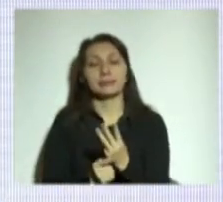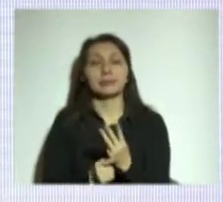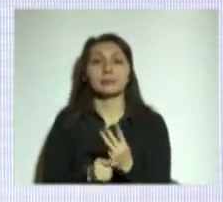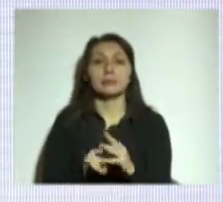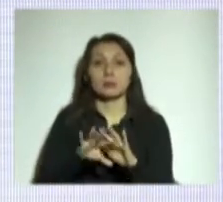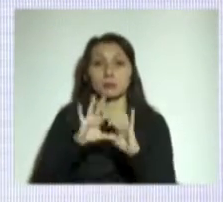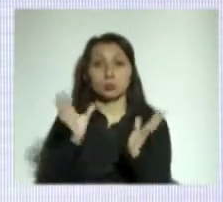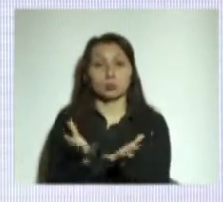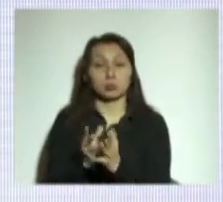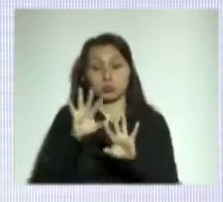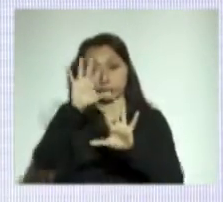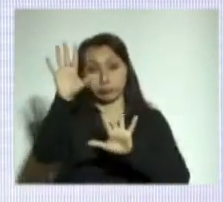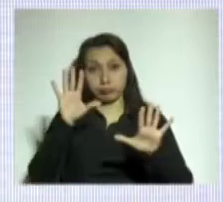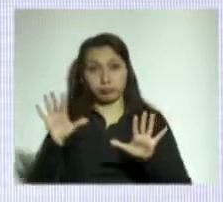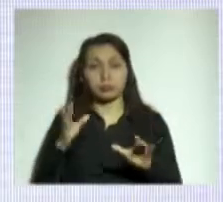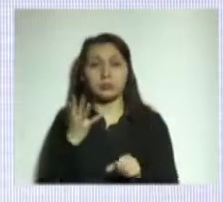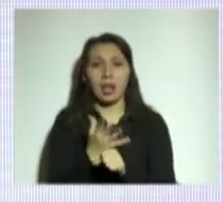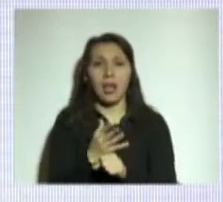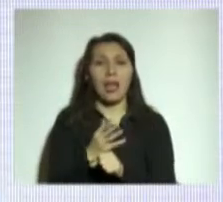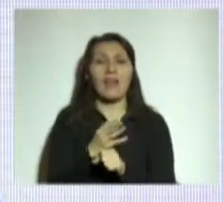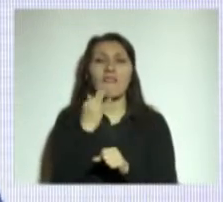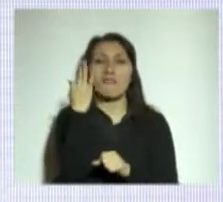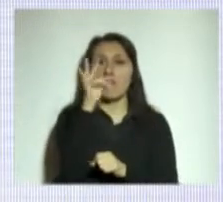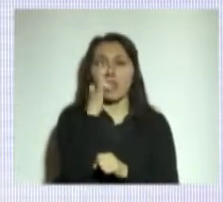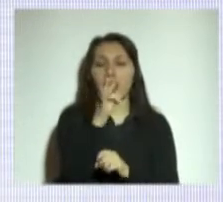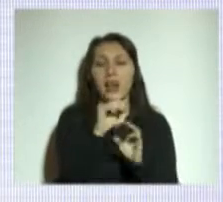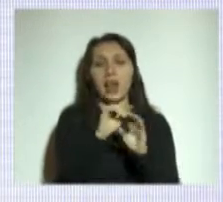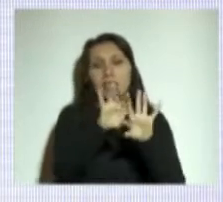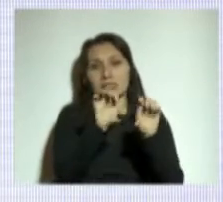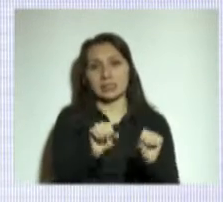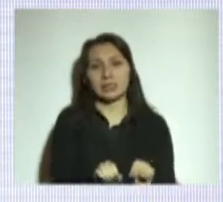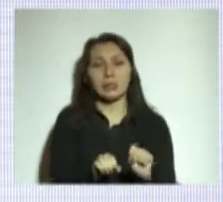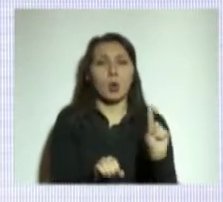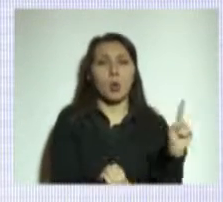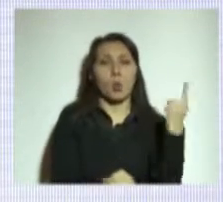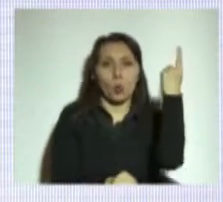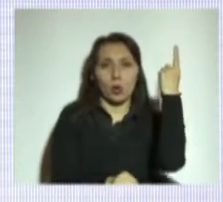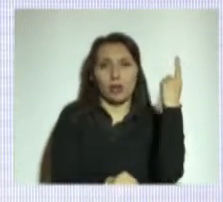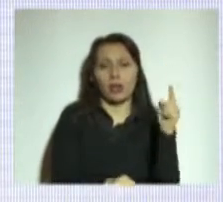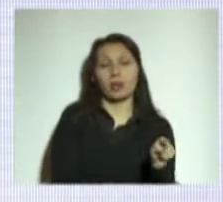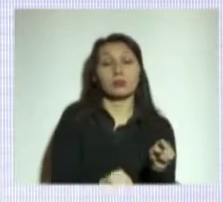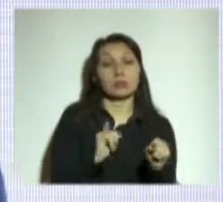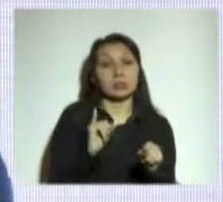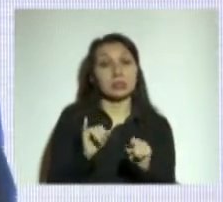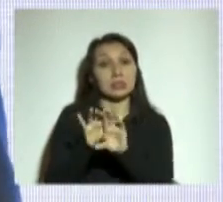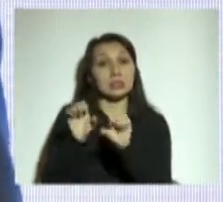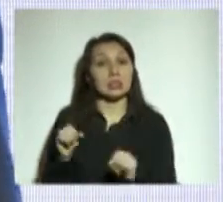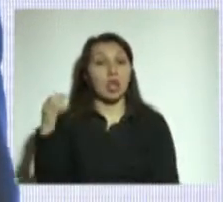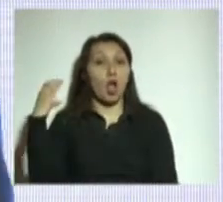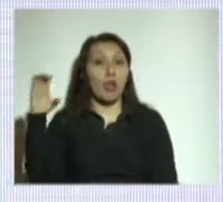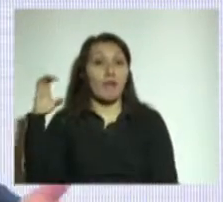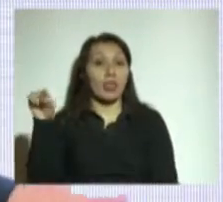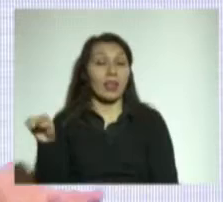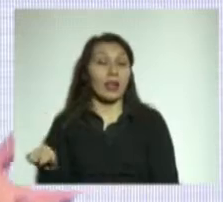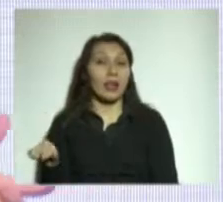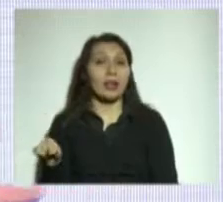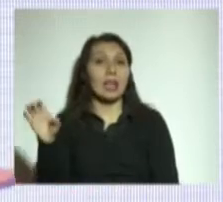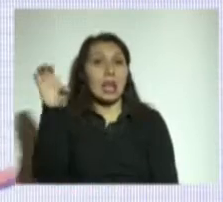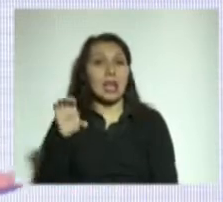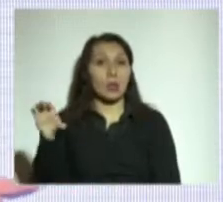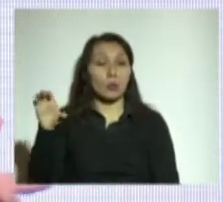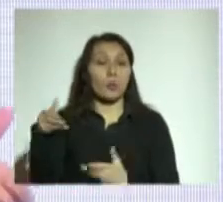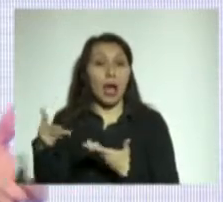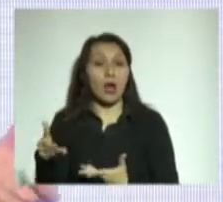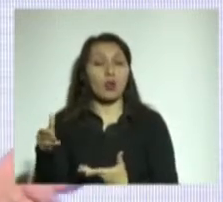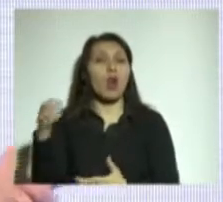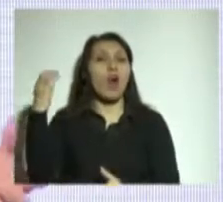del mundo donde existen sistemas federales y sistemas unitarios. Y sistemas confederales, pues Europa en estos